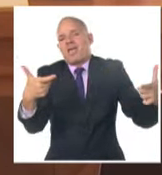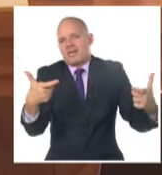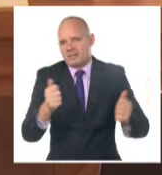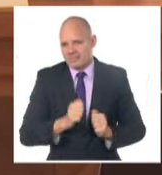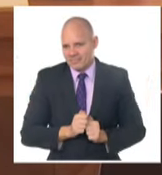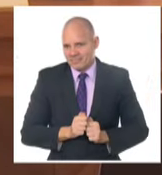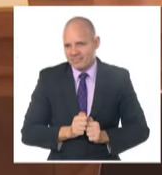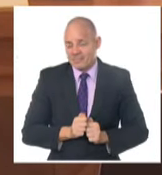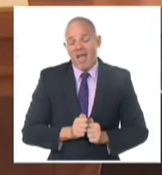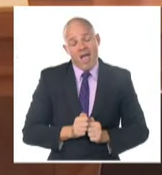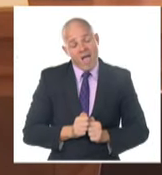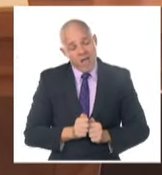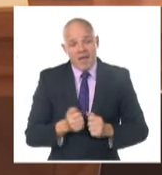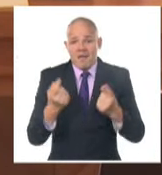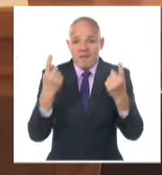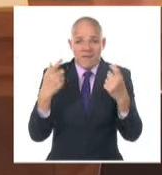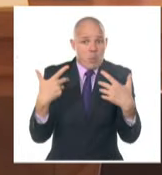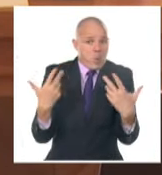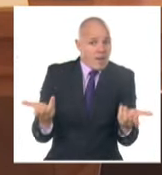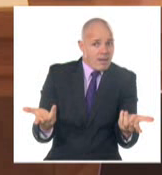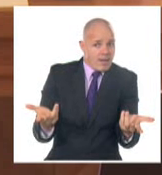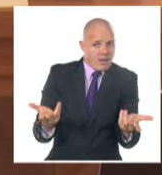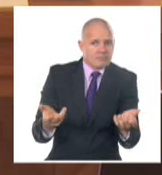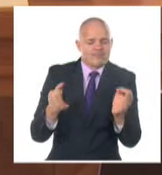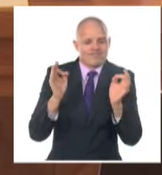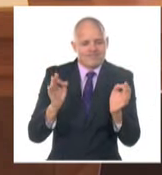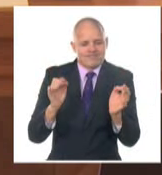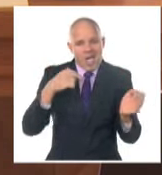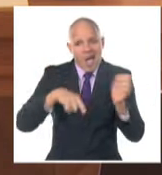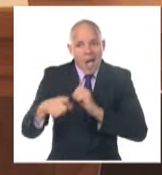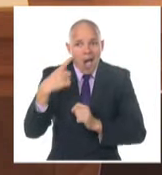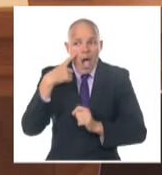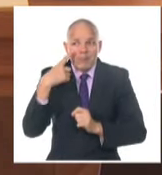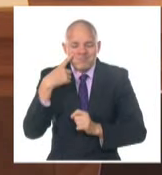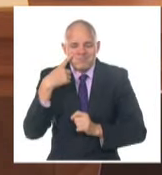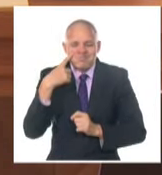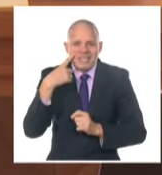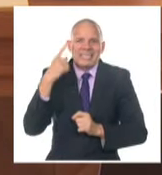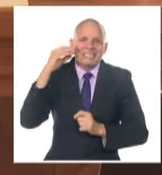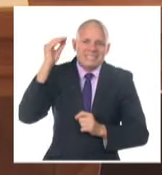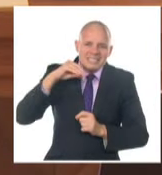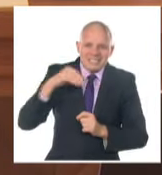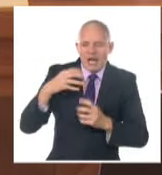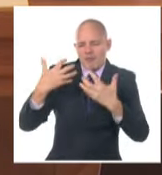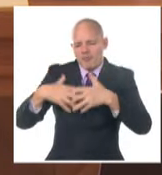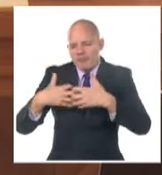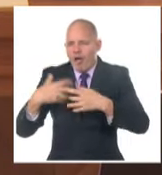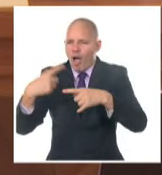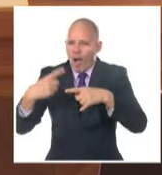las extraordinarias capacidades que existen para generar riquezas y bienestar.